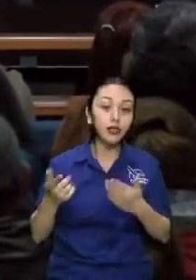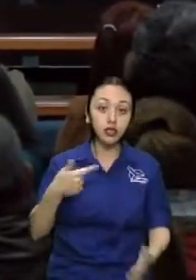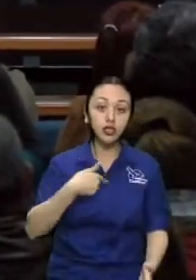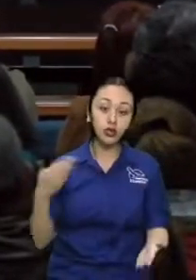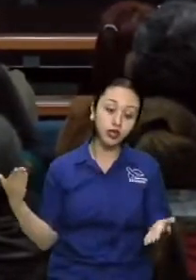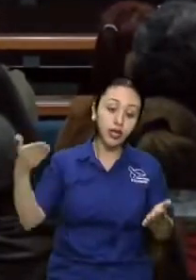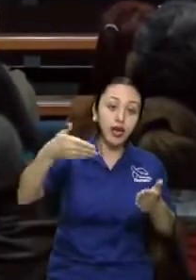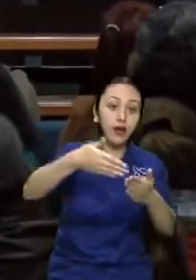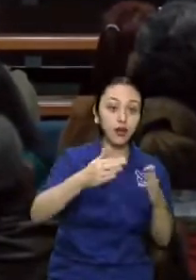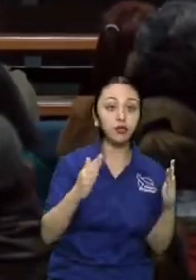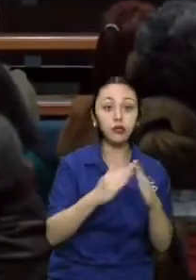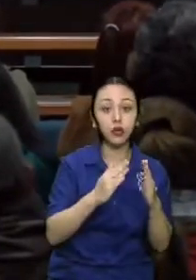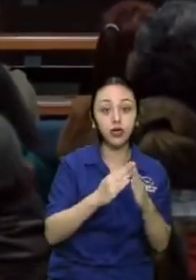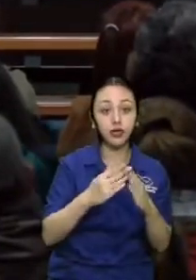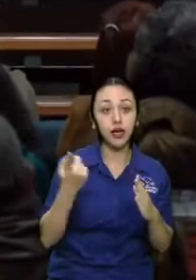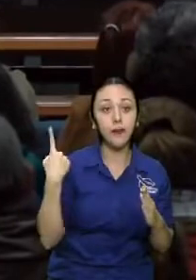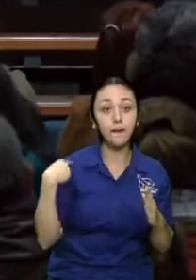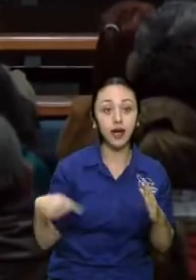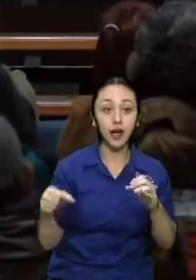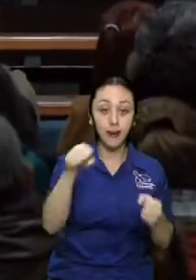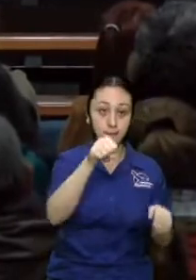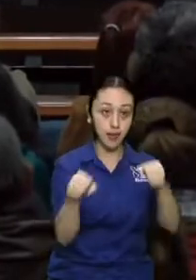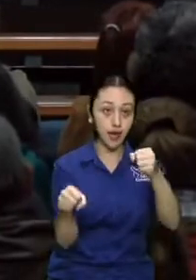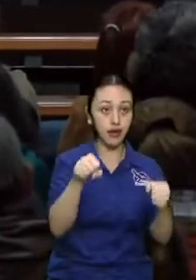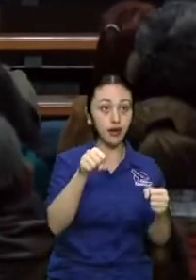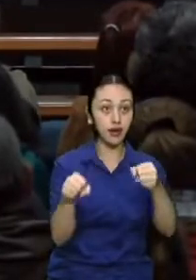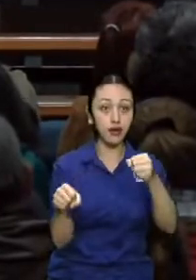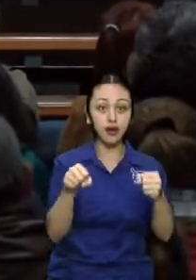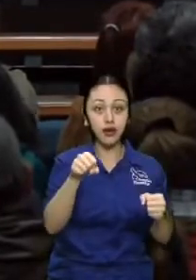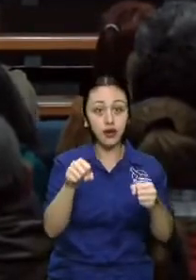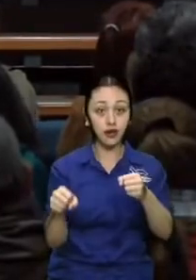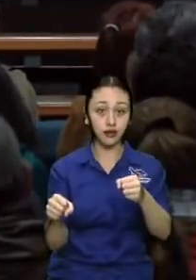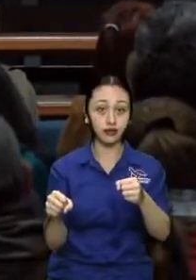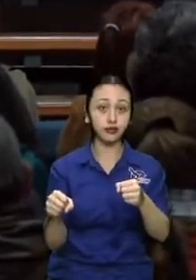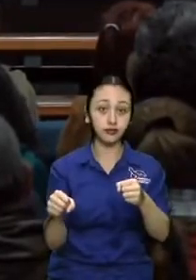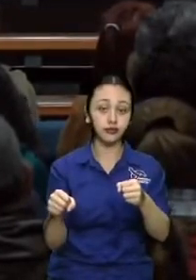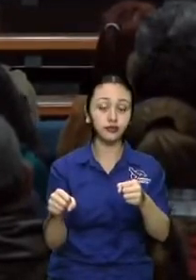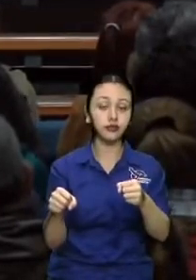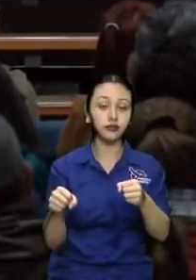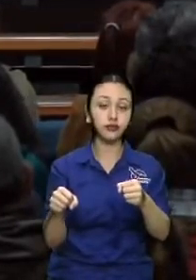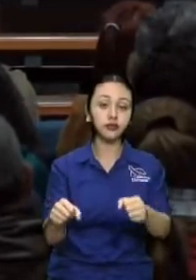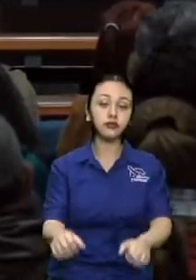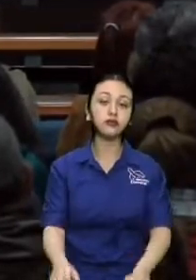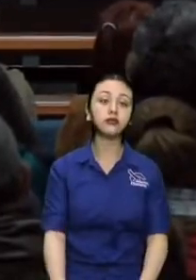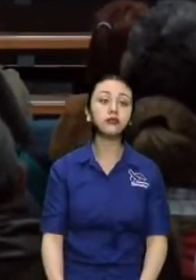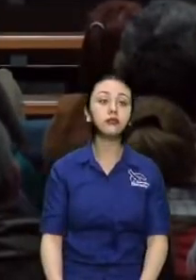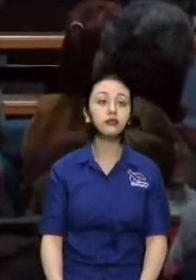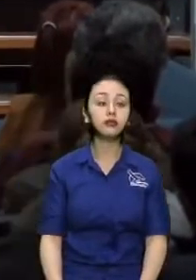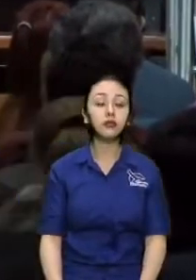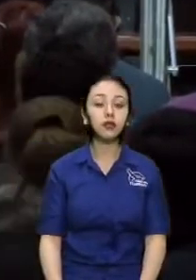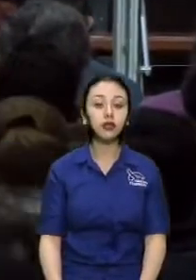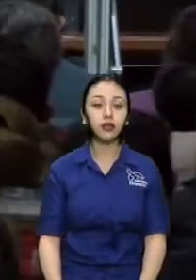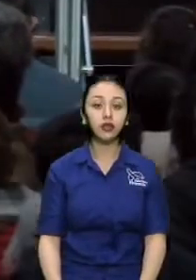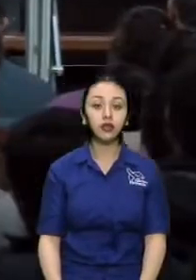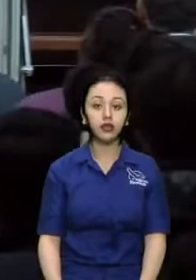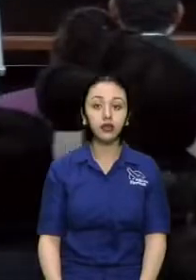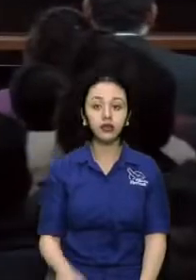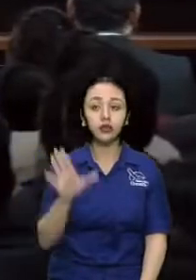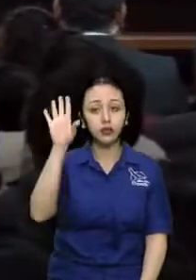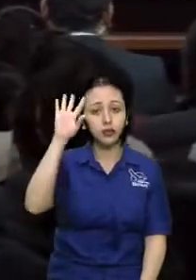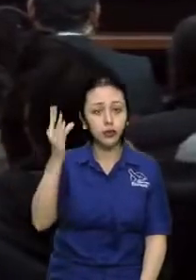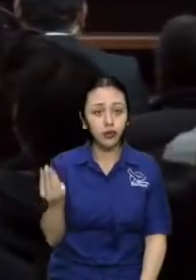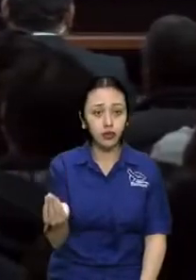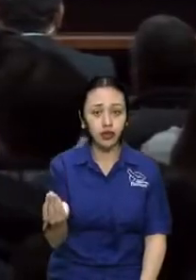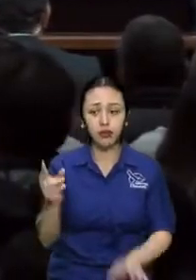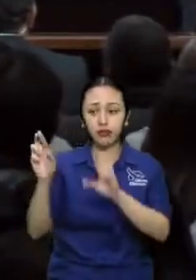porque ya no dejábamos que manejara. Porque nos lo habían querido secuestrar. No pudieron, gracias a Dios,